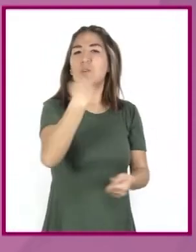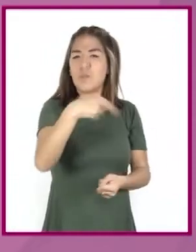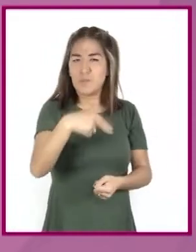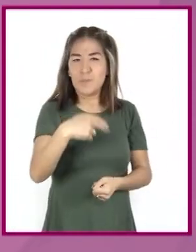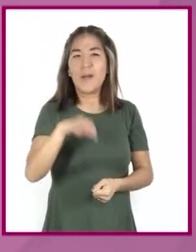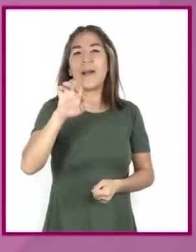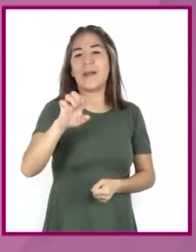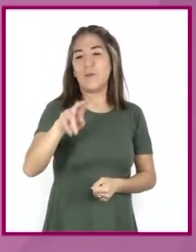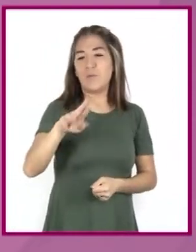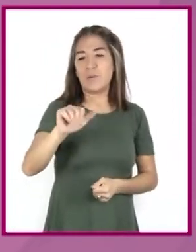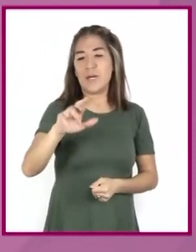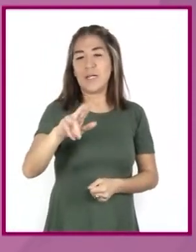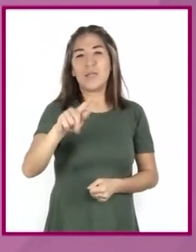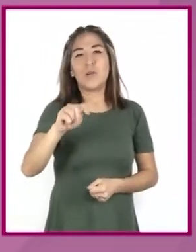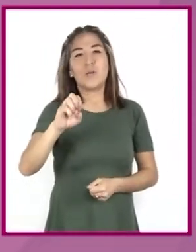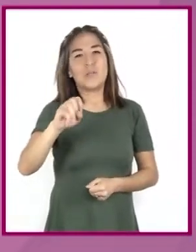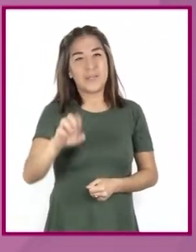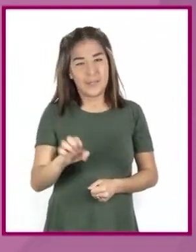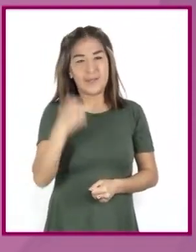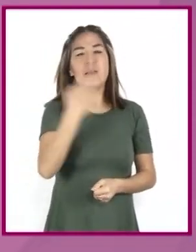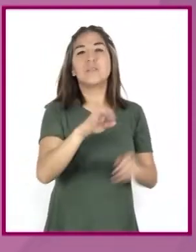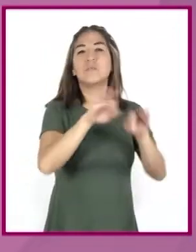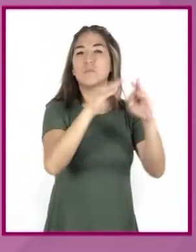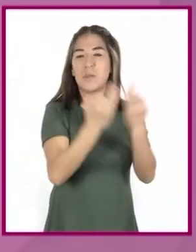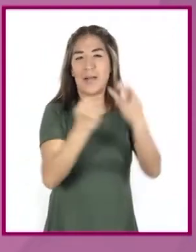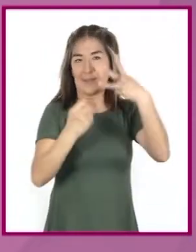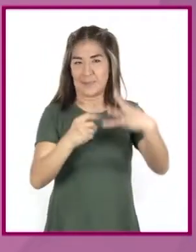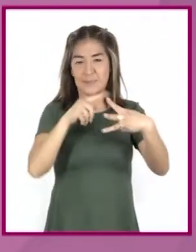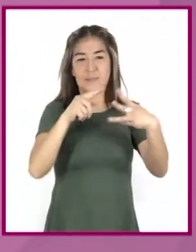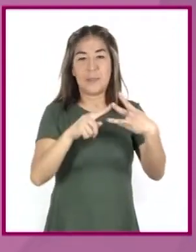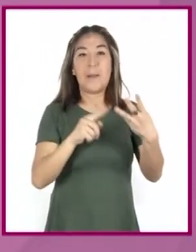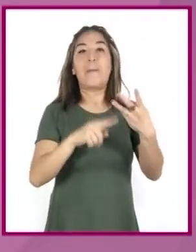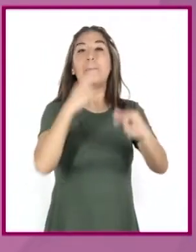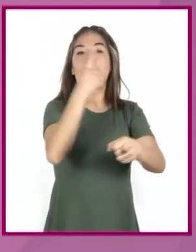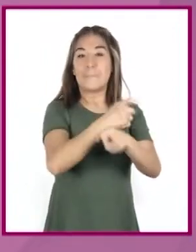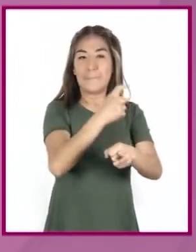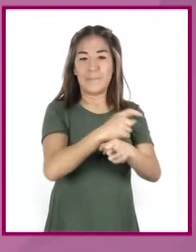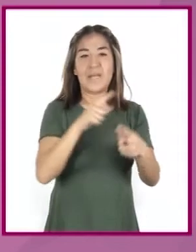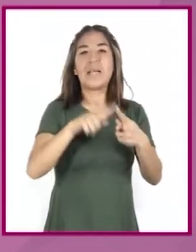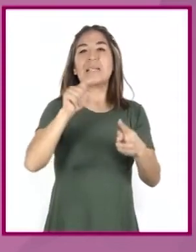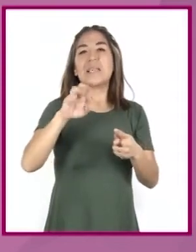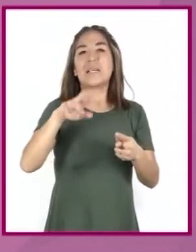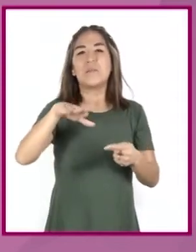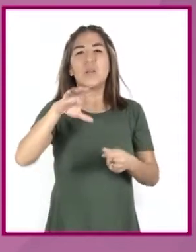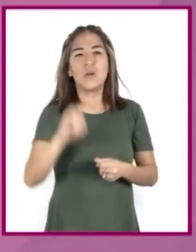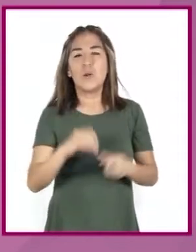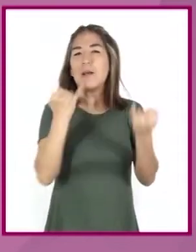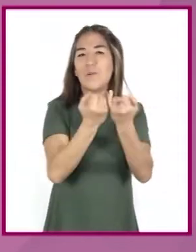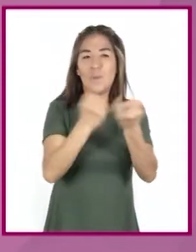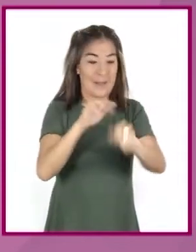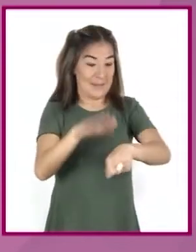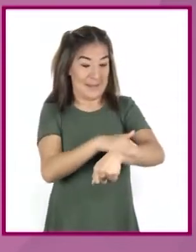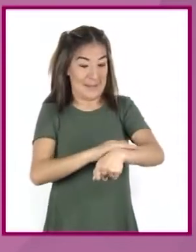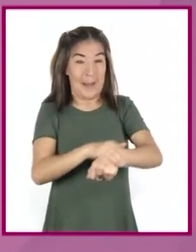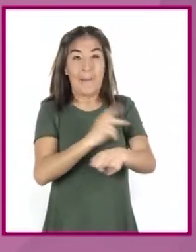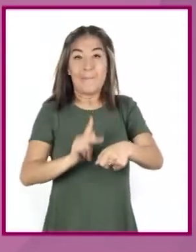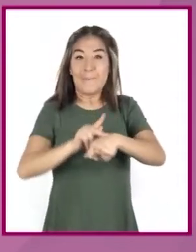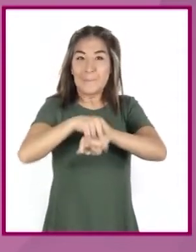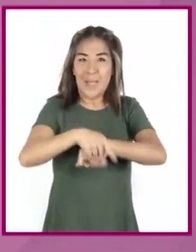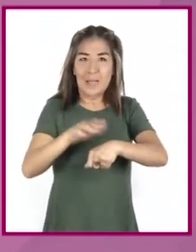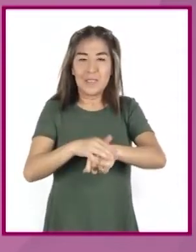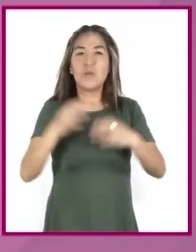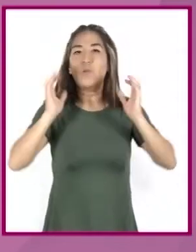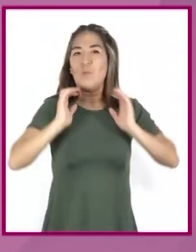El cuerpo de las plantas está formado por tres tipos de tejidos. El primero, el dérmico, que es como si fuera la piel de nuestro